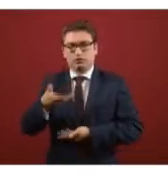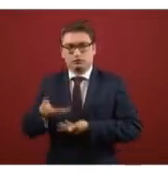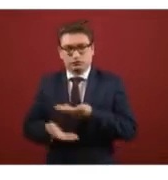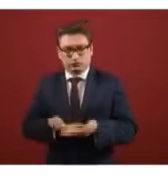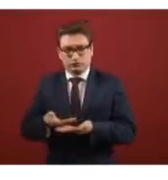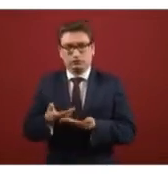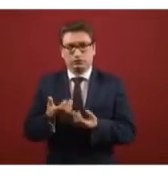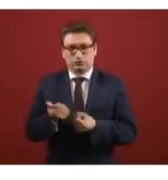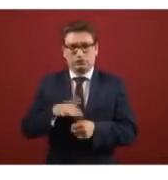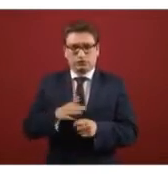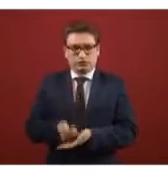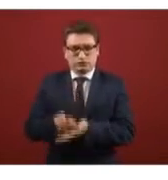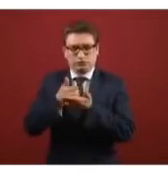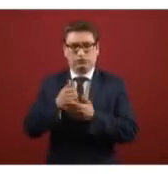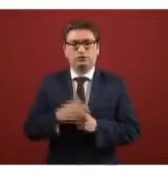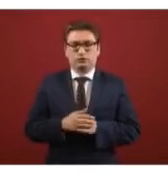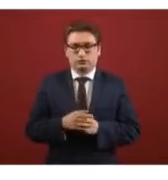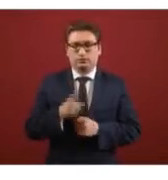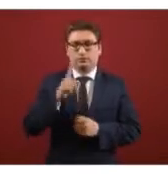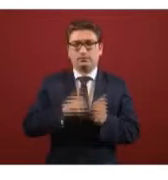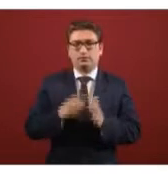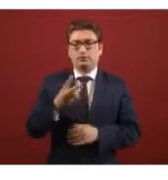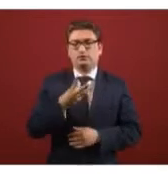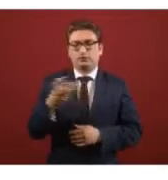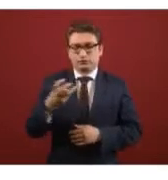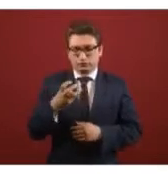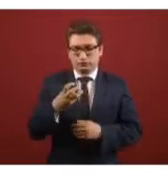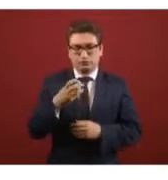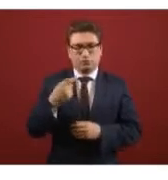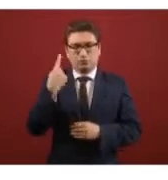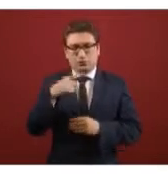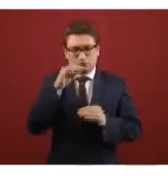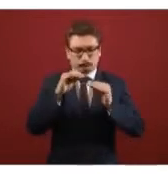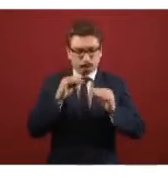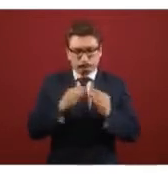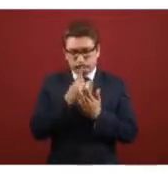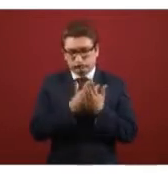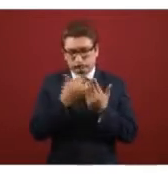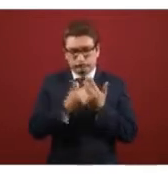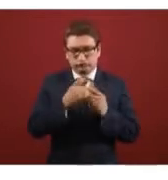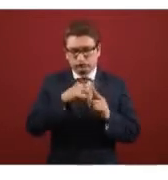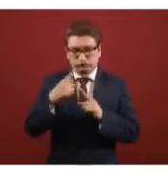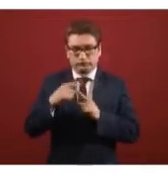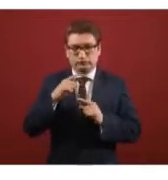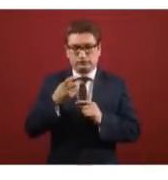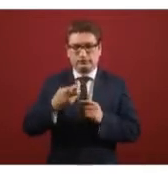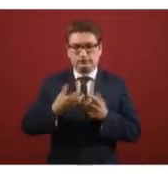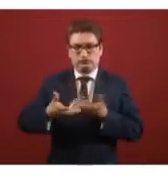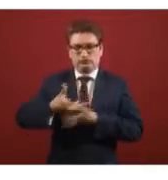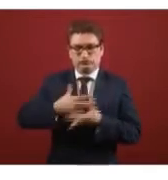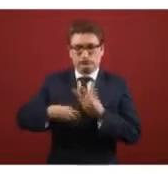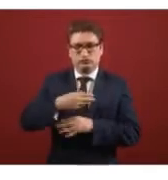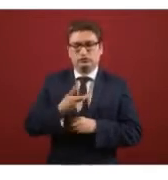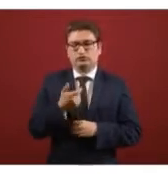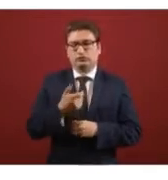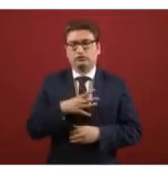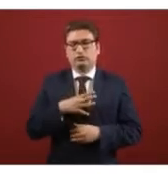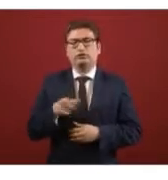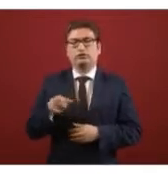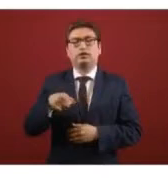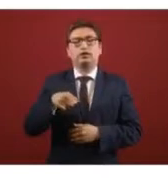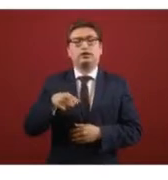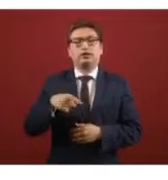auxiliares, 1.300 de acondicionamiento y planificación, y con eso nos da una inversión. La tasa, la So,